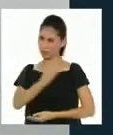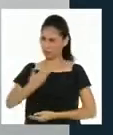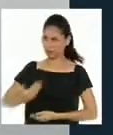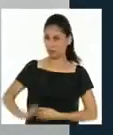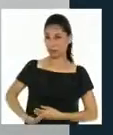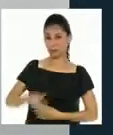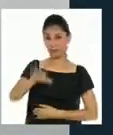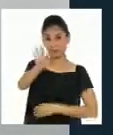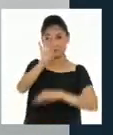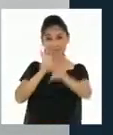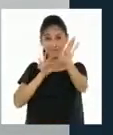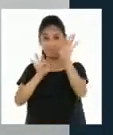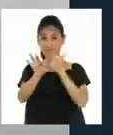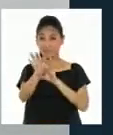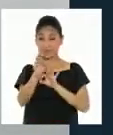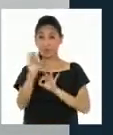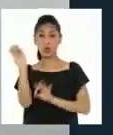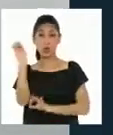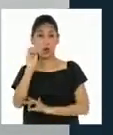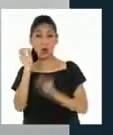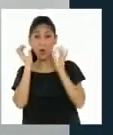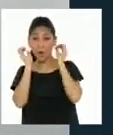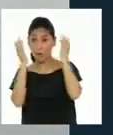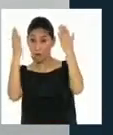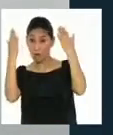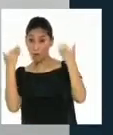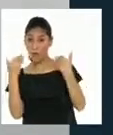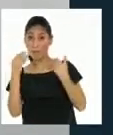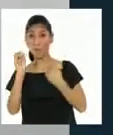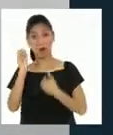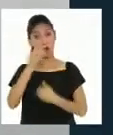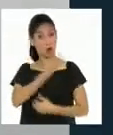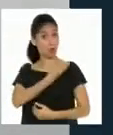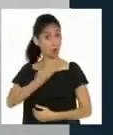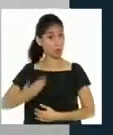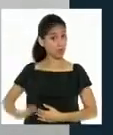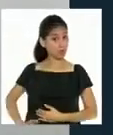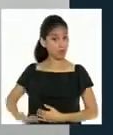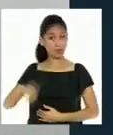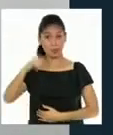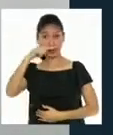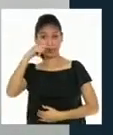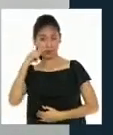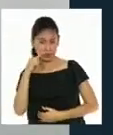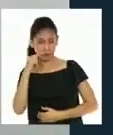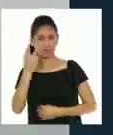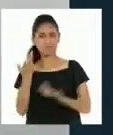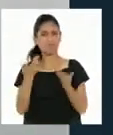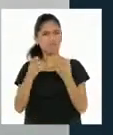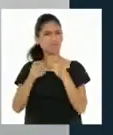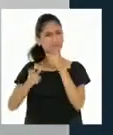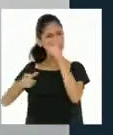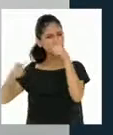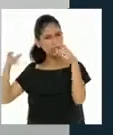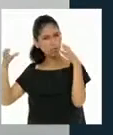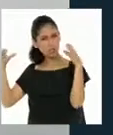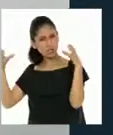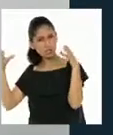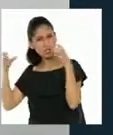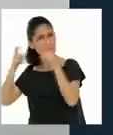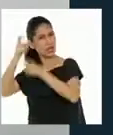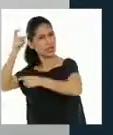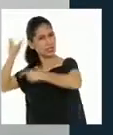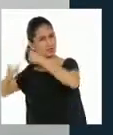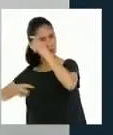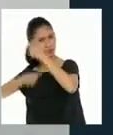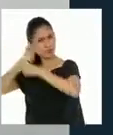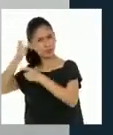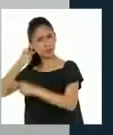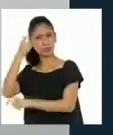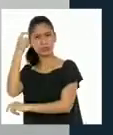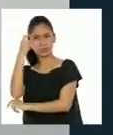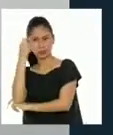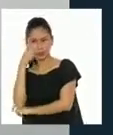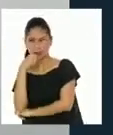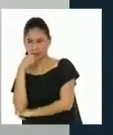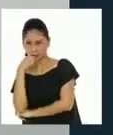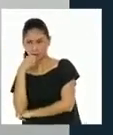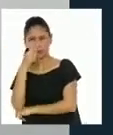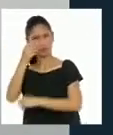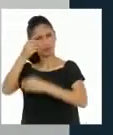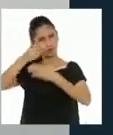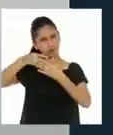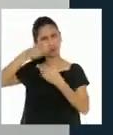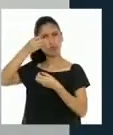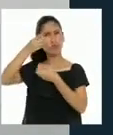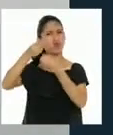nuestro presidente o presidenta, la población podría ser el número de peruanas